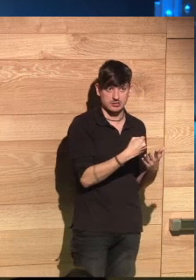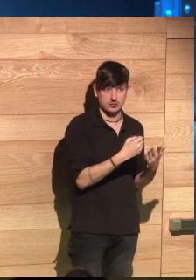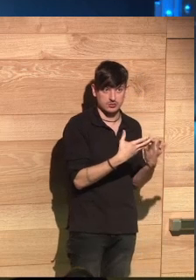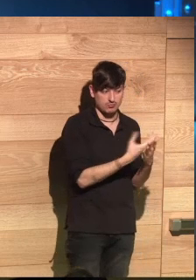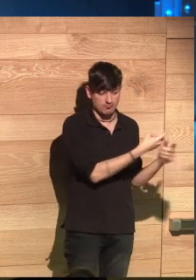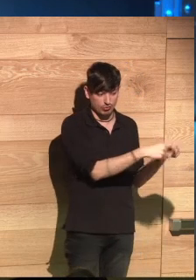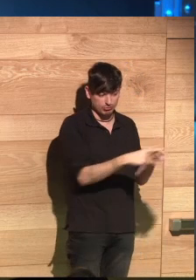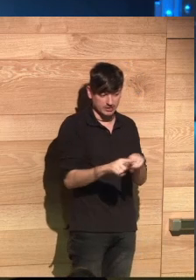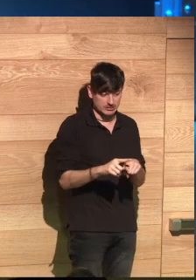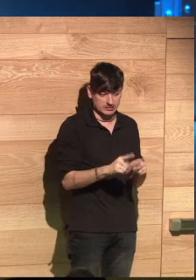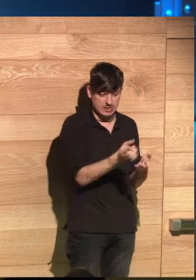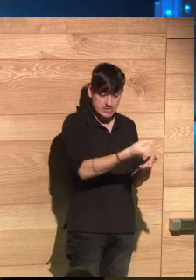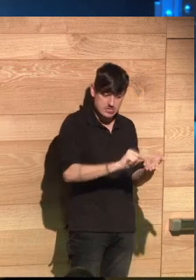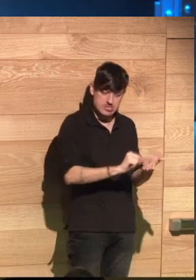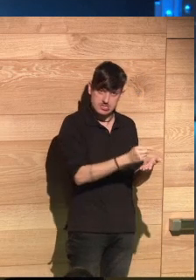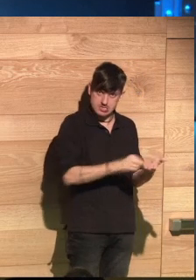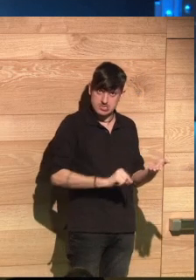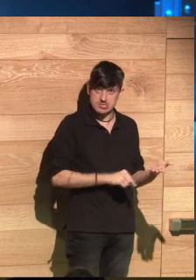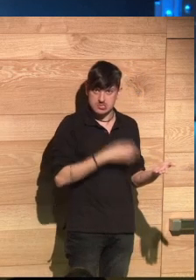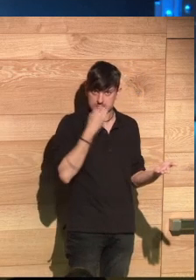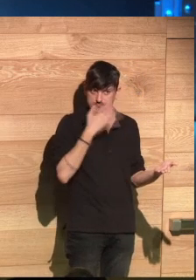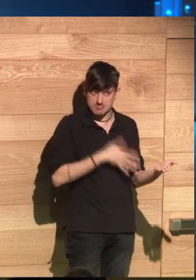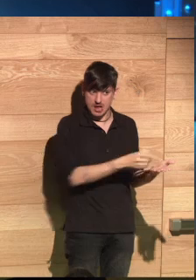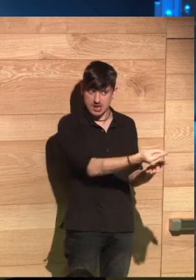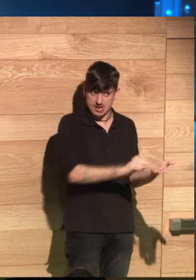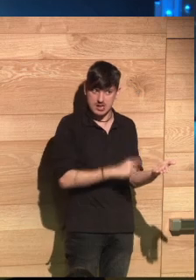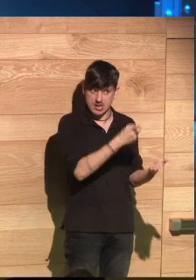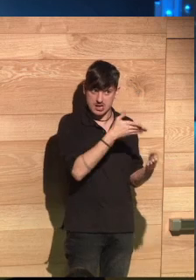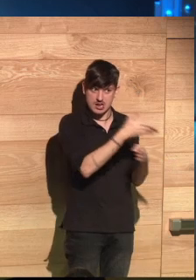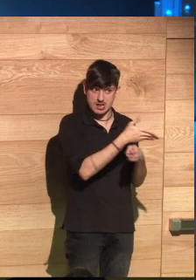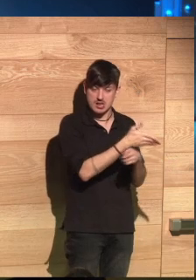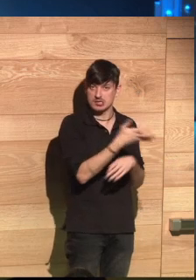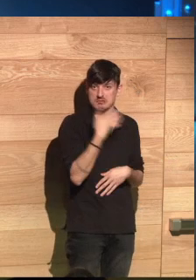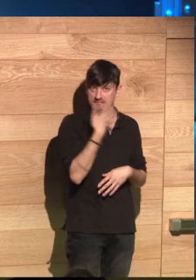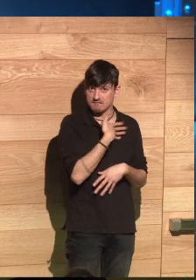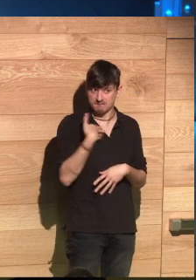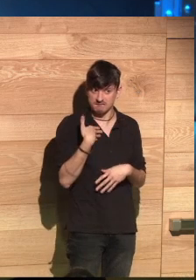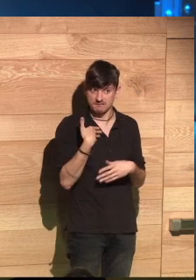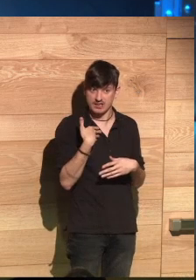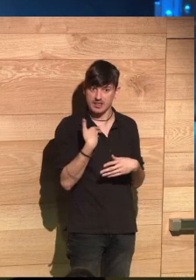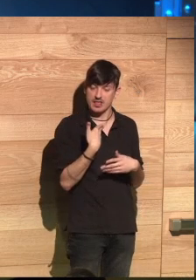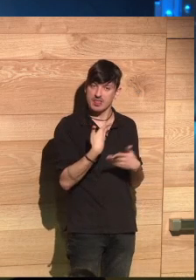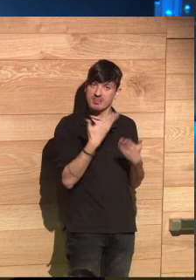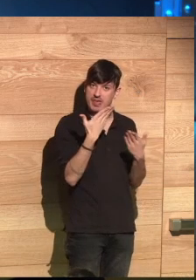Merino son dedicatorias que merecen la pena, no como las de otros. Entonces, quien quiera que se la dedique, por